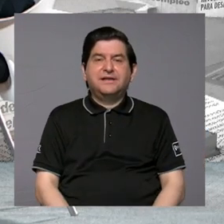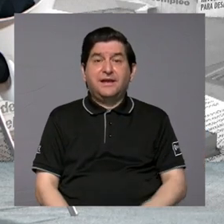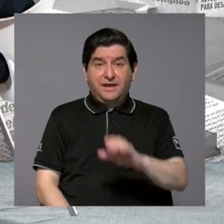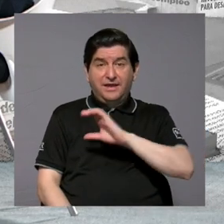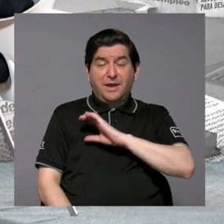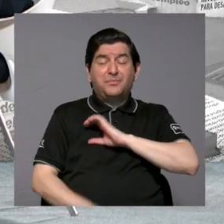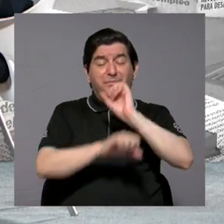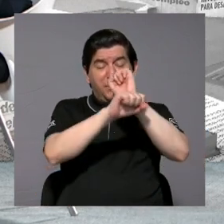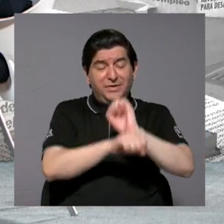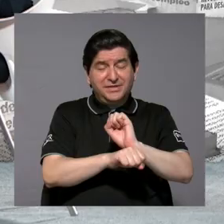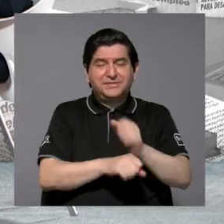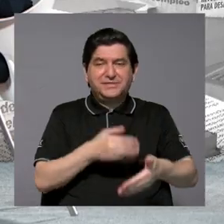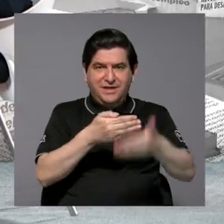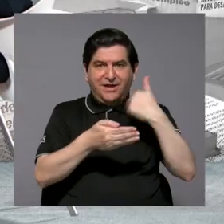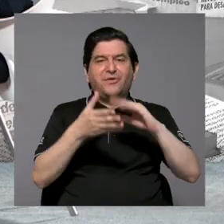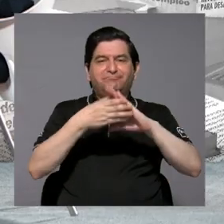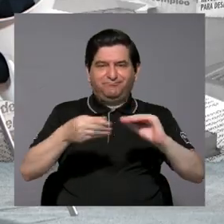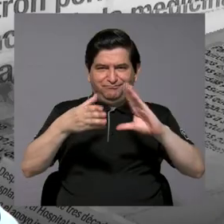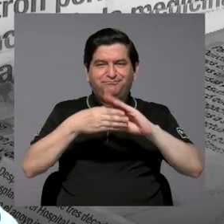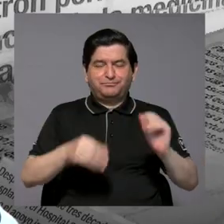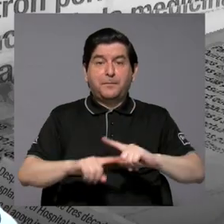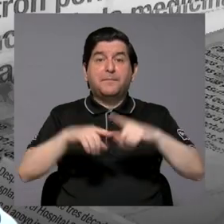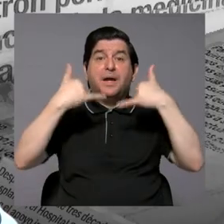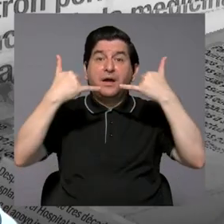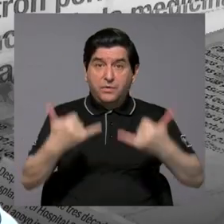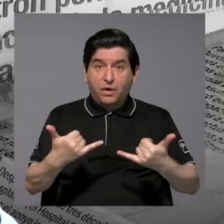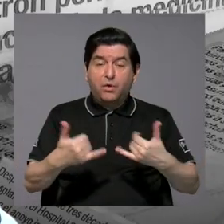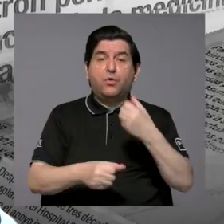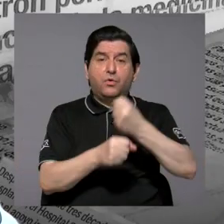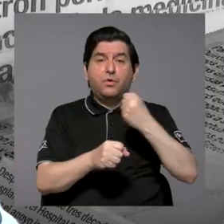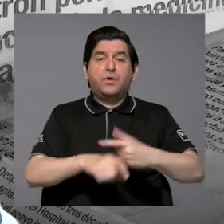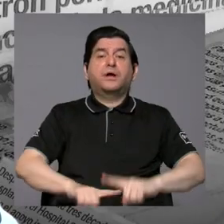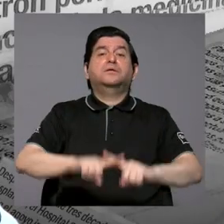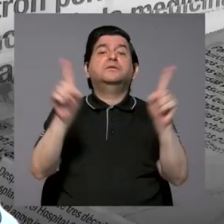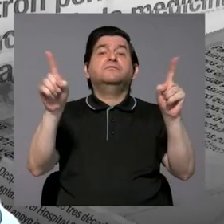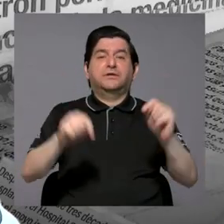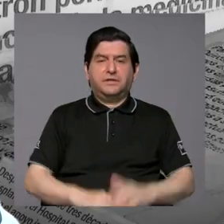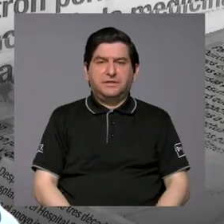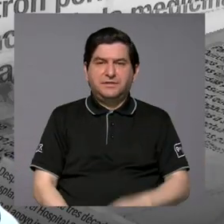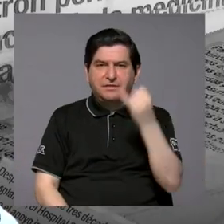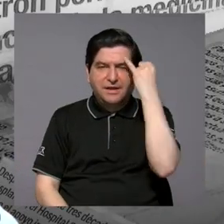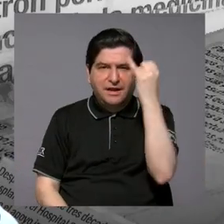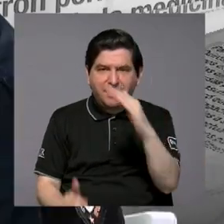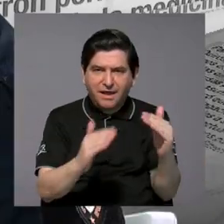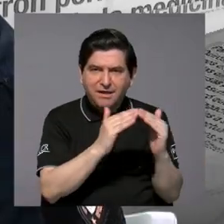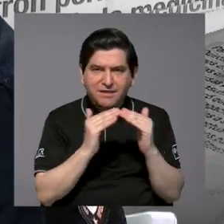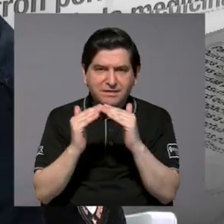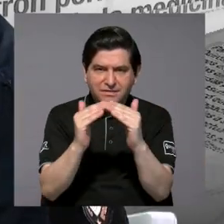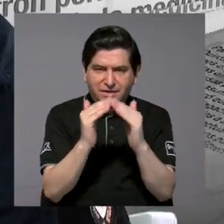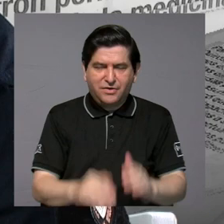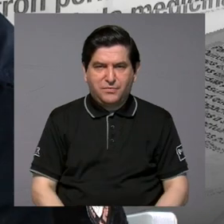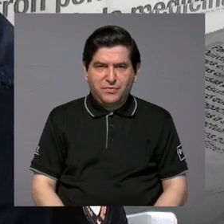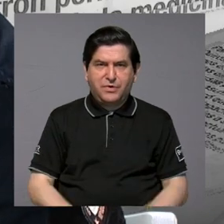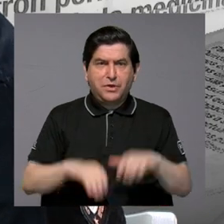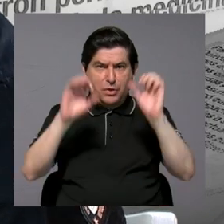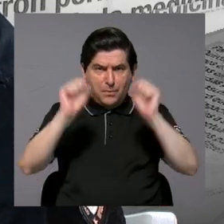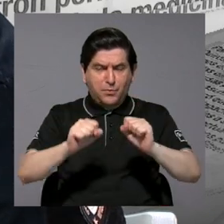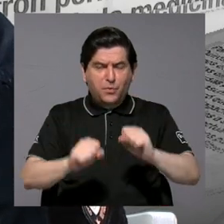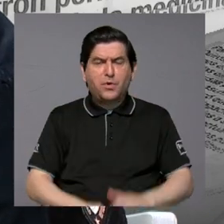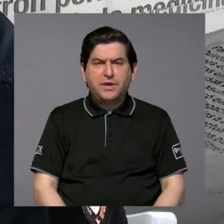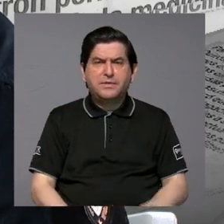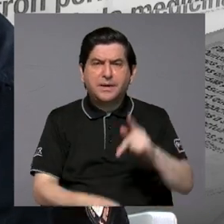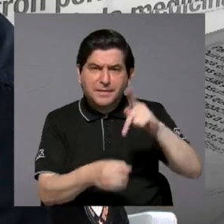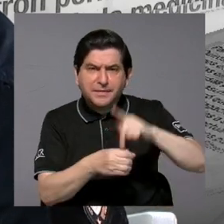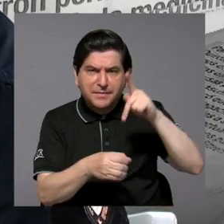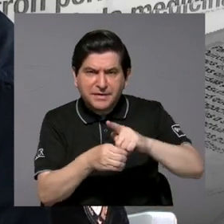policía tradicional como te lo comenté antes verdad Pero ahora se trabaja distinto ent La idea es que la comunidad se apersone